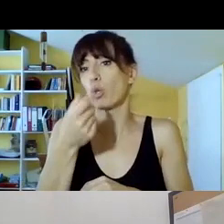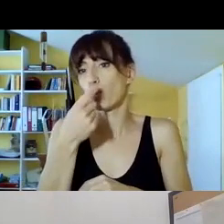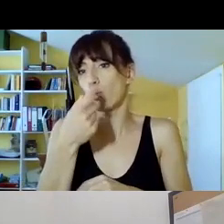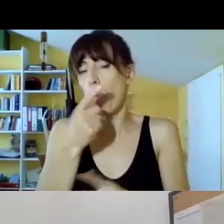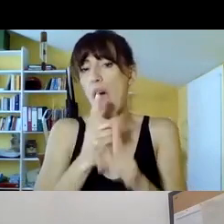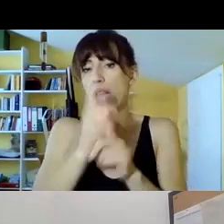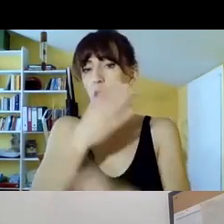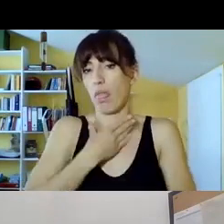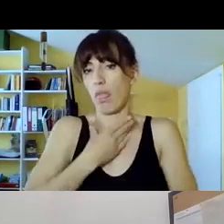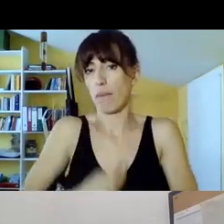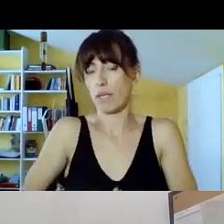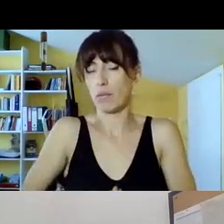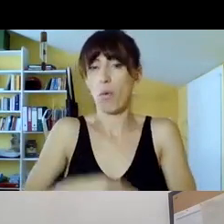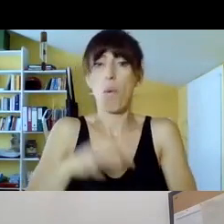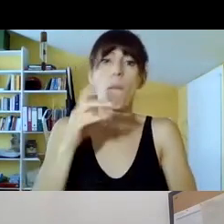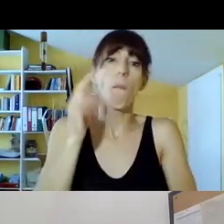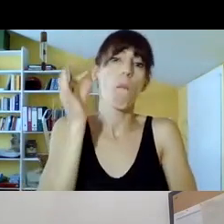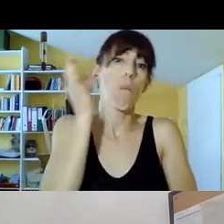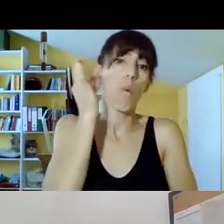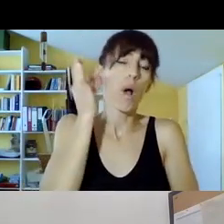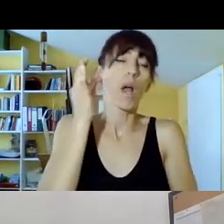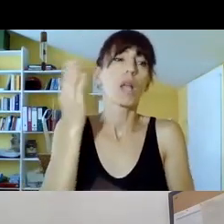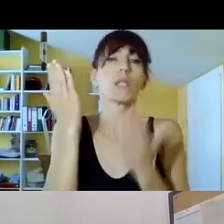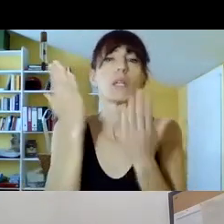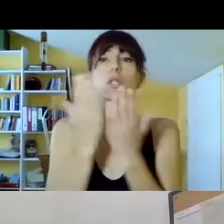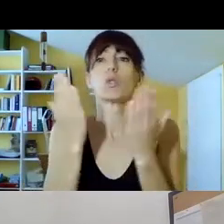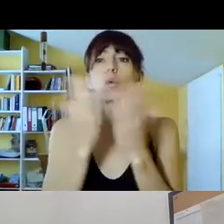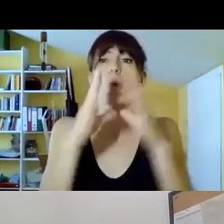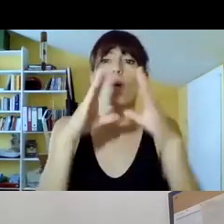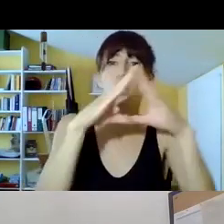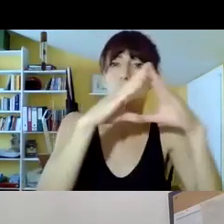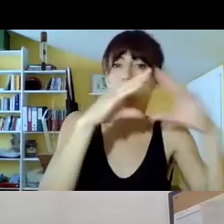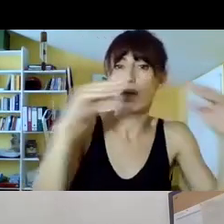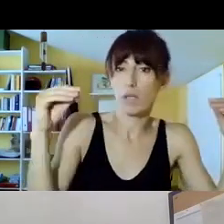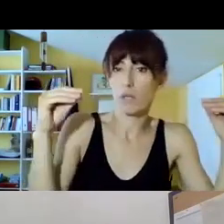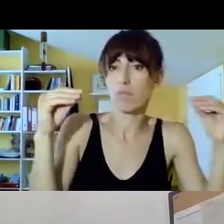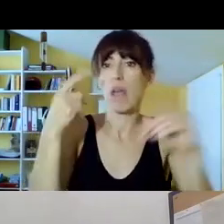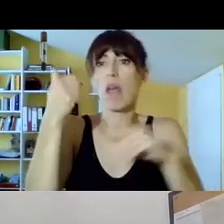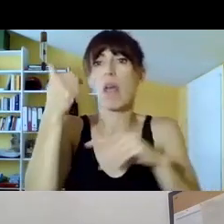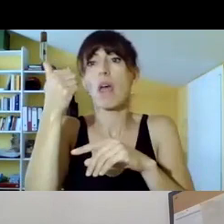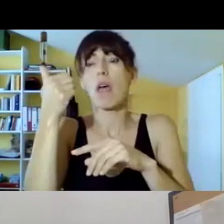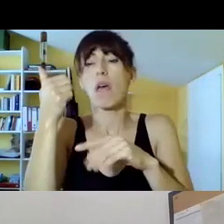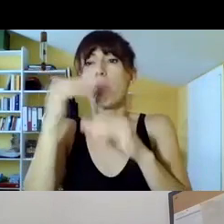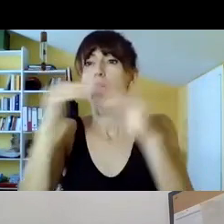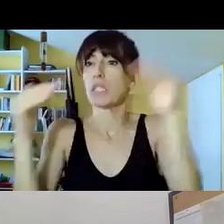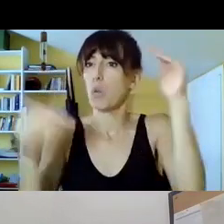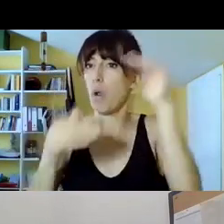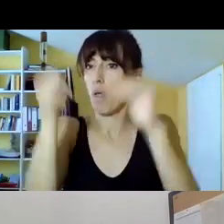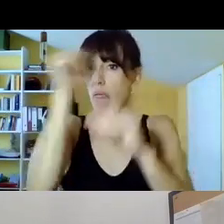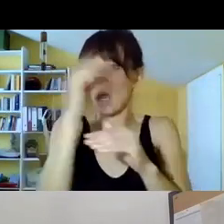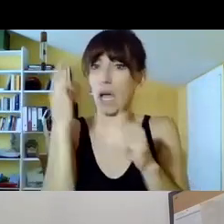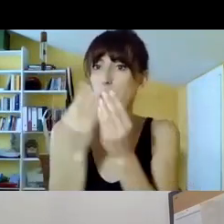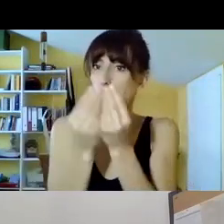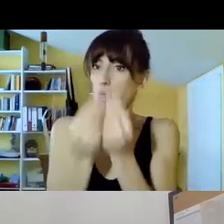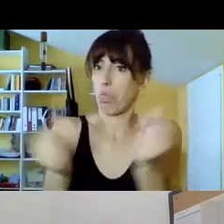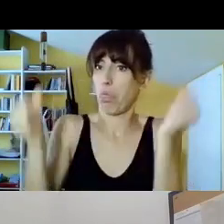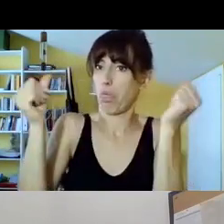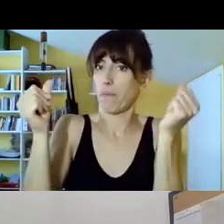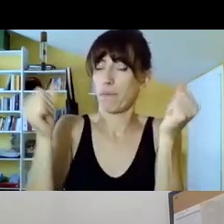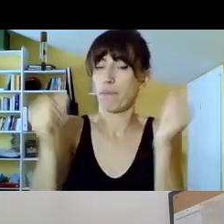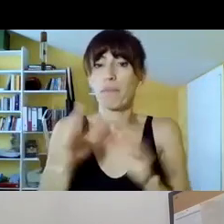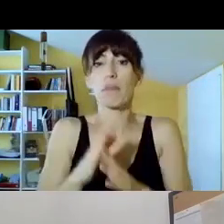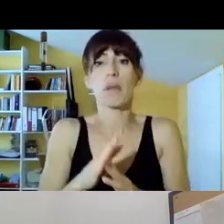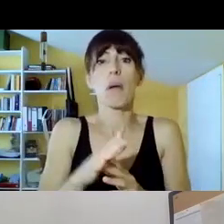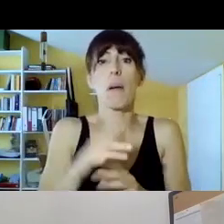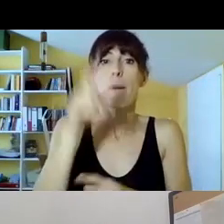en aquellas personas con estudios universitarios las desigualdades de género desaparecen, mientras que en las personas con estudios